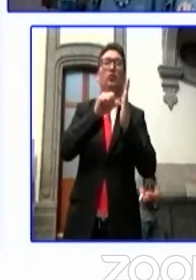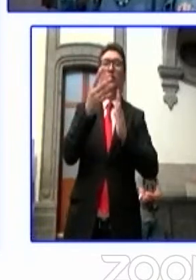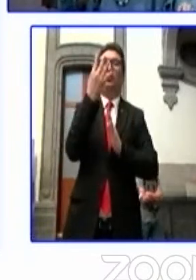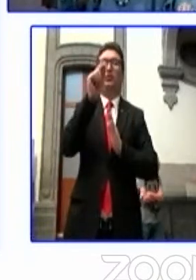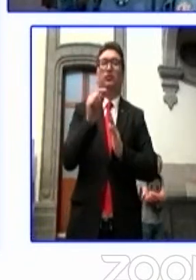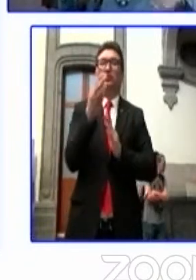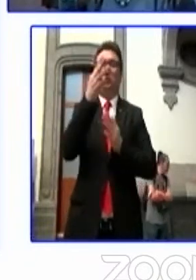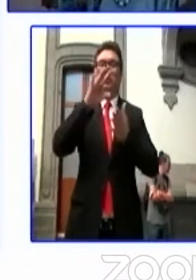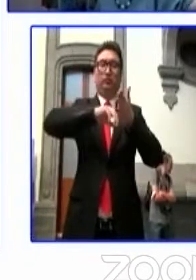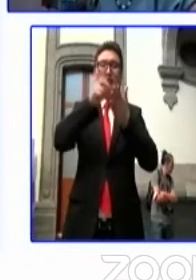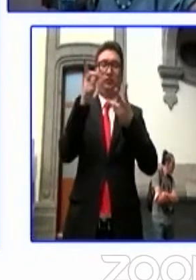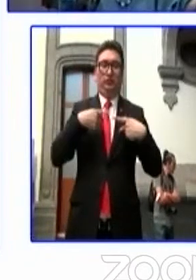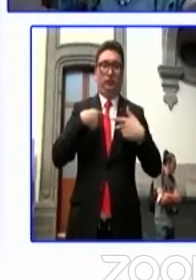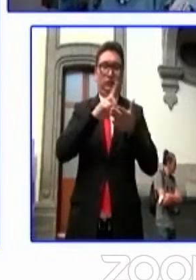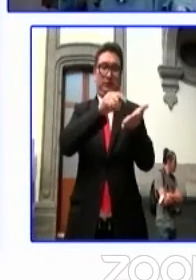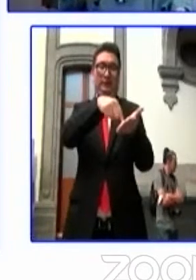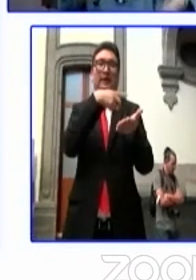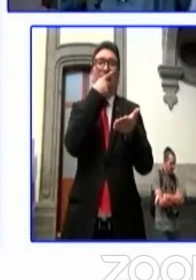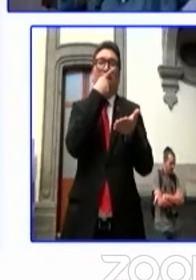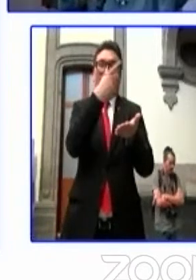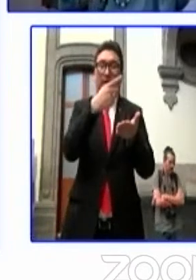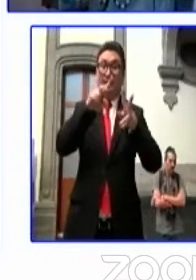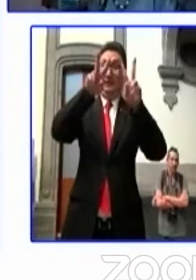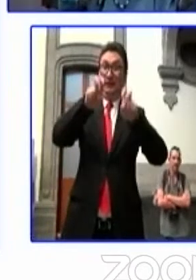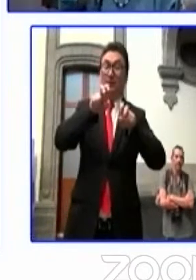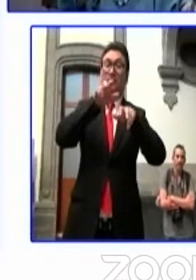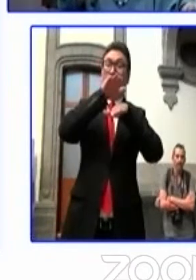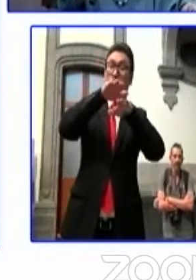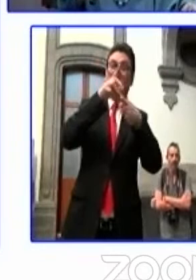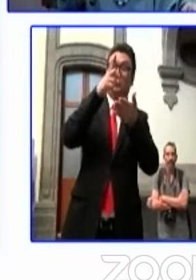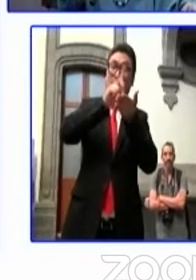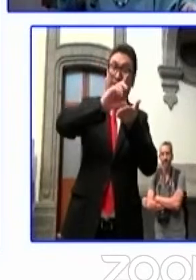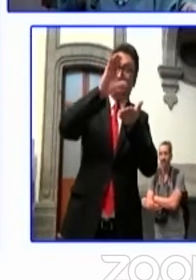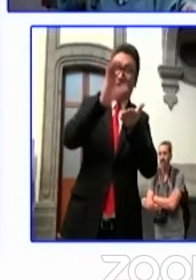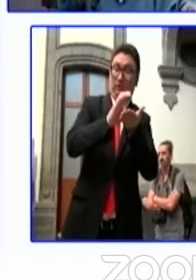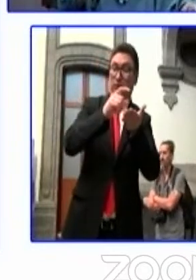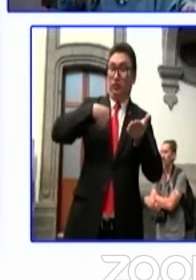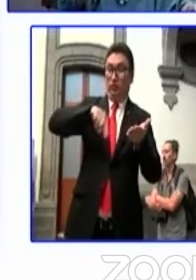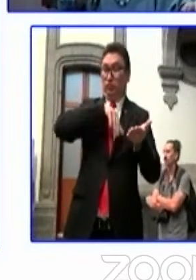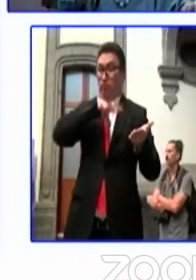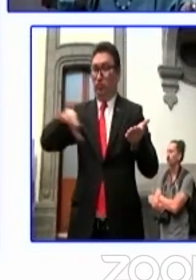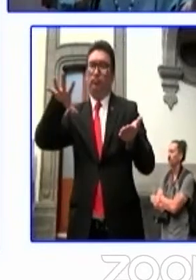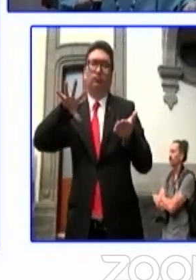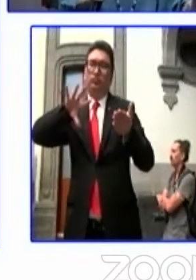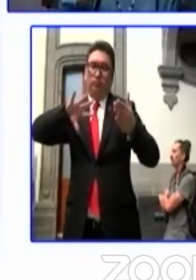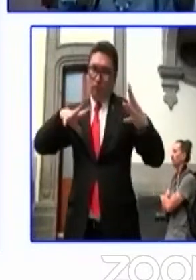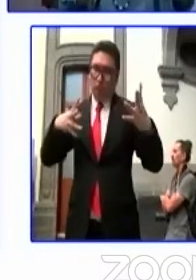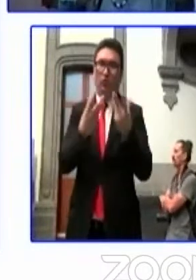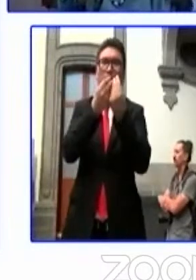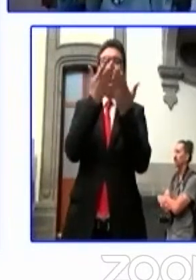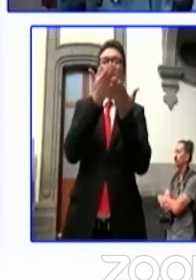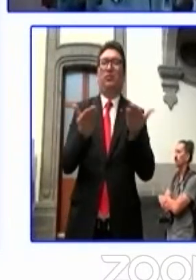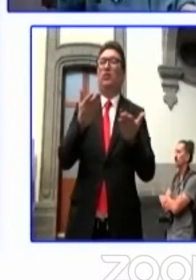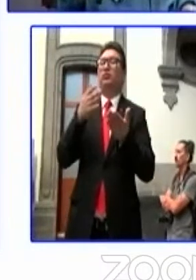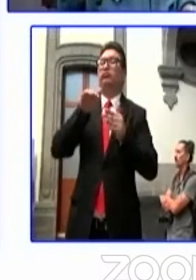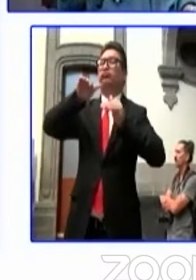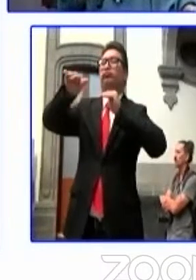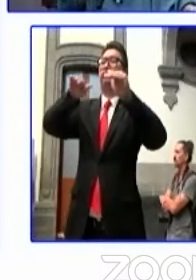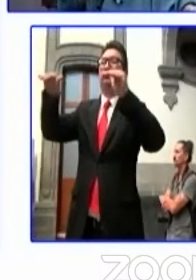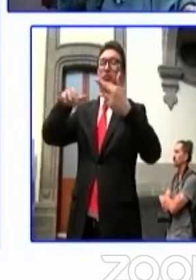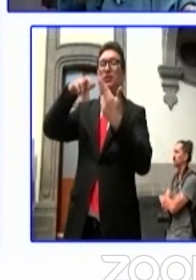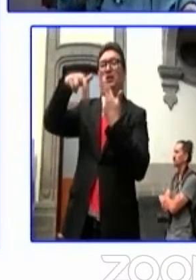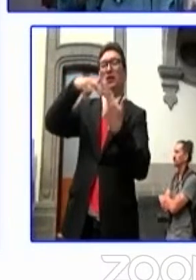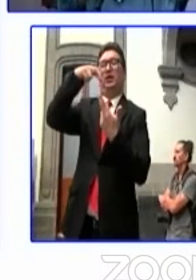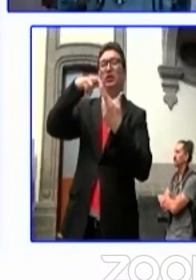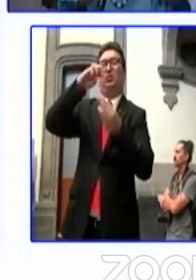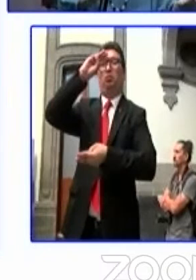la convención, nada de nosotros y nosotros, y hicimos una consulta en siete regiones del